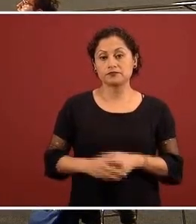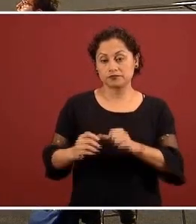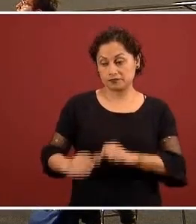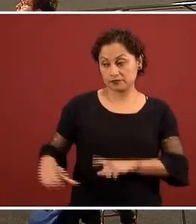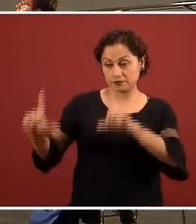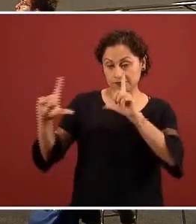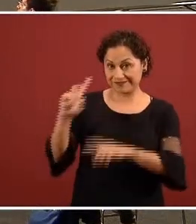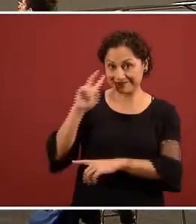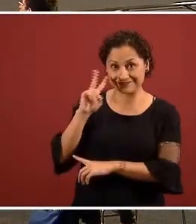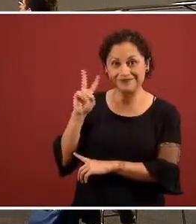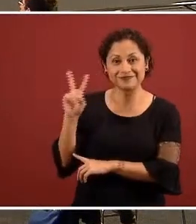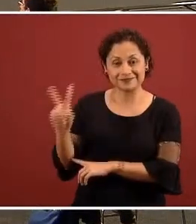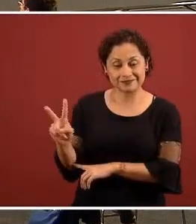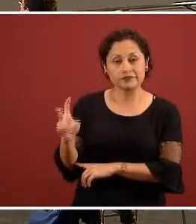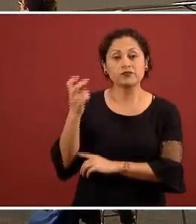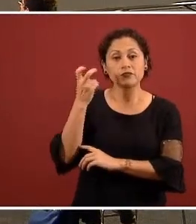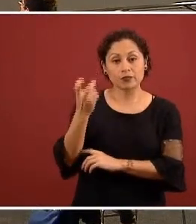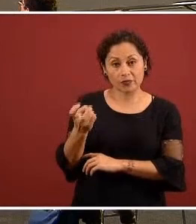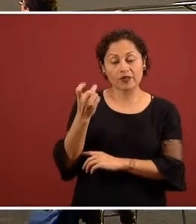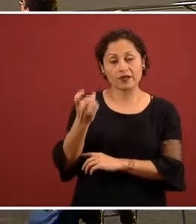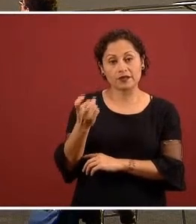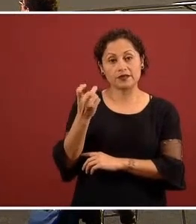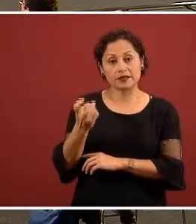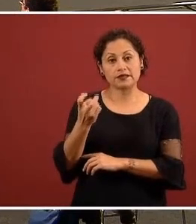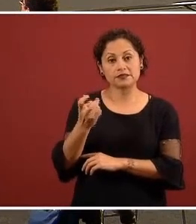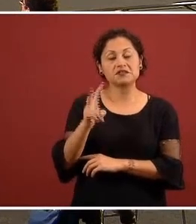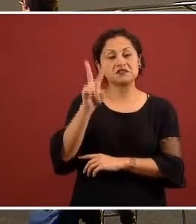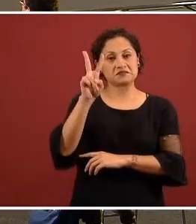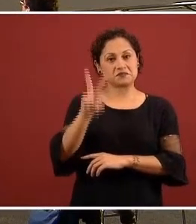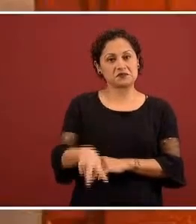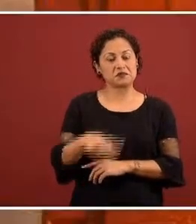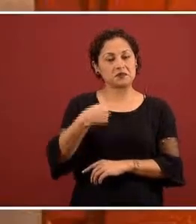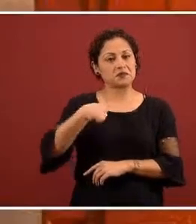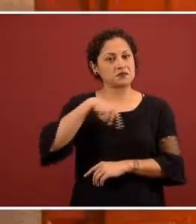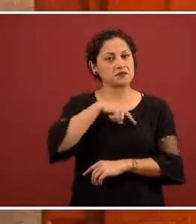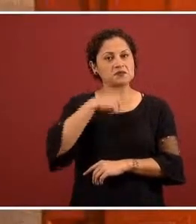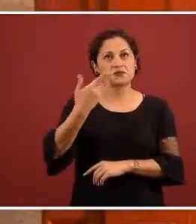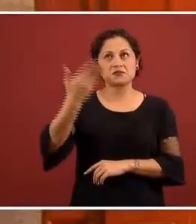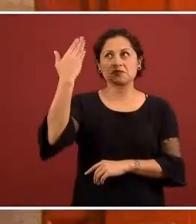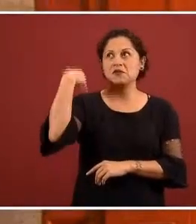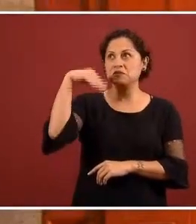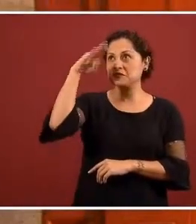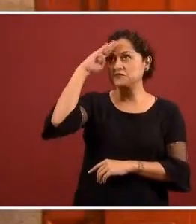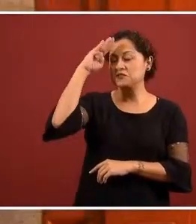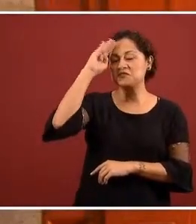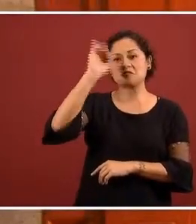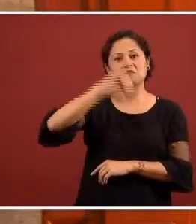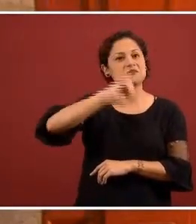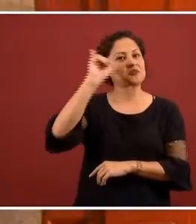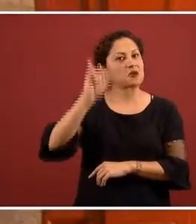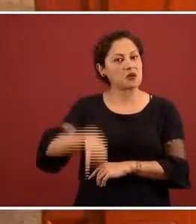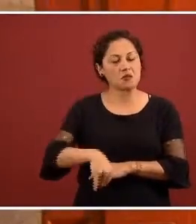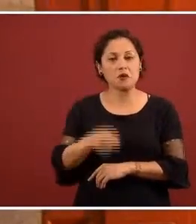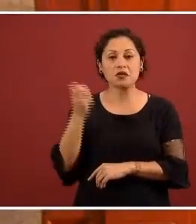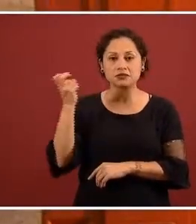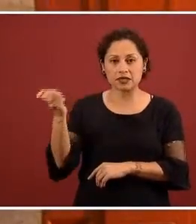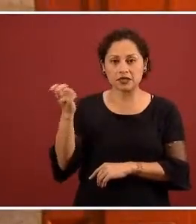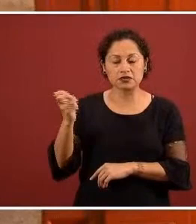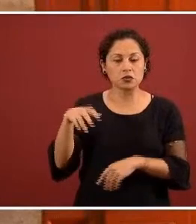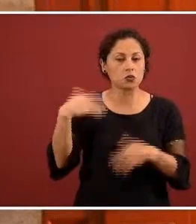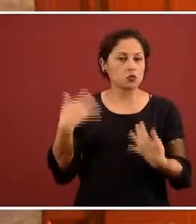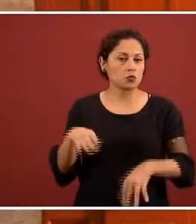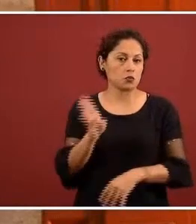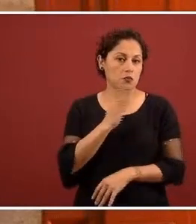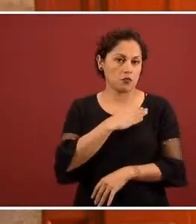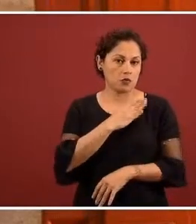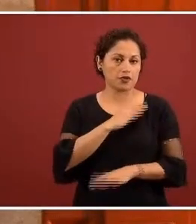Esta acción es algo que jamás pensamos que iba a pasar. Es una acción muy buena.